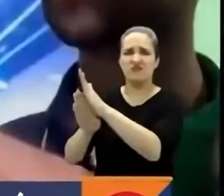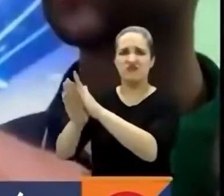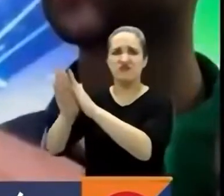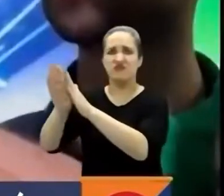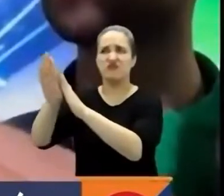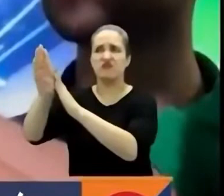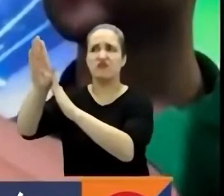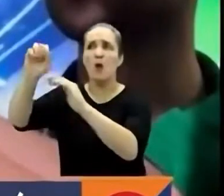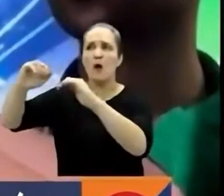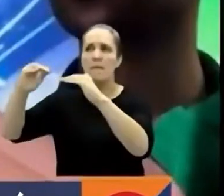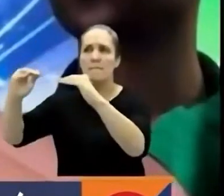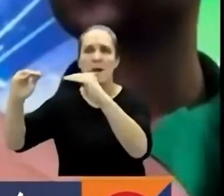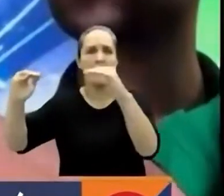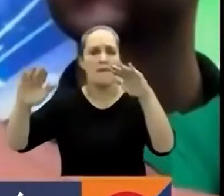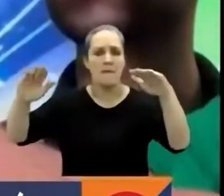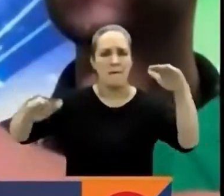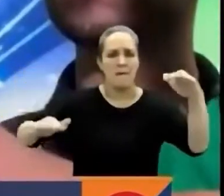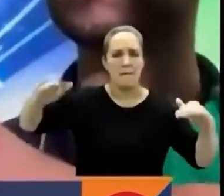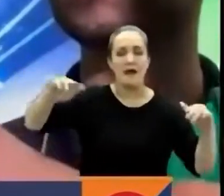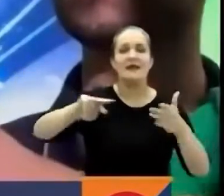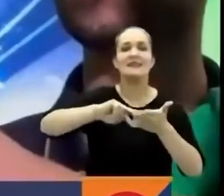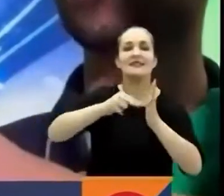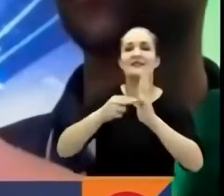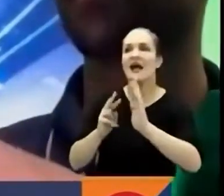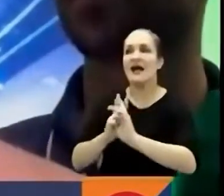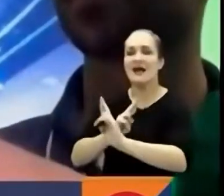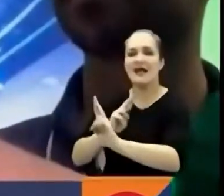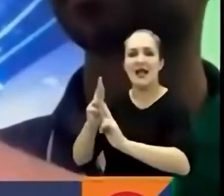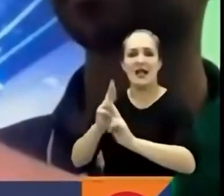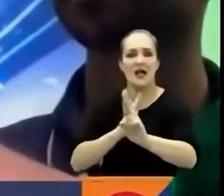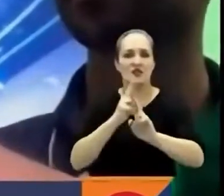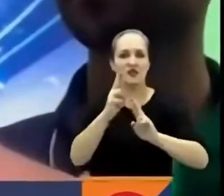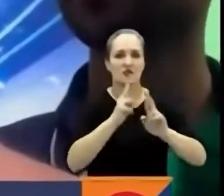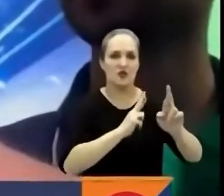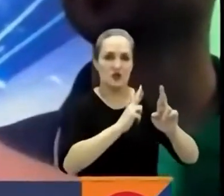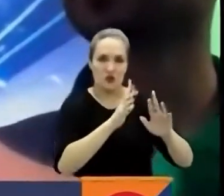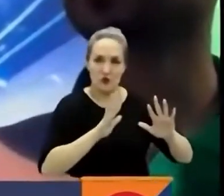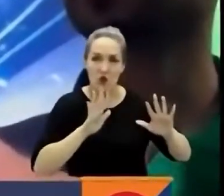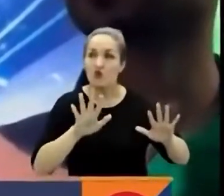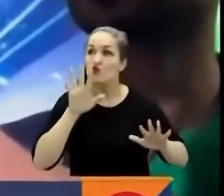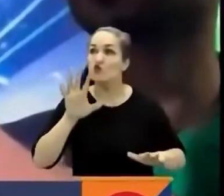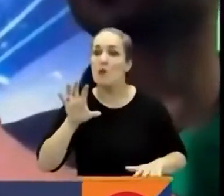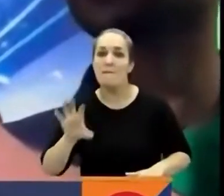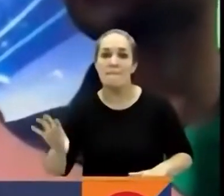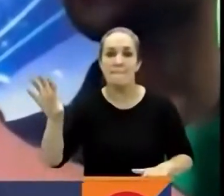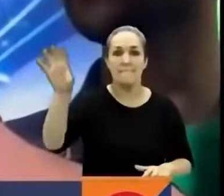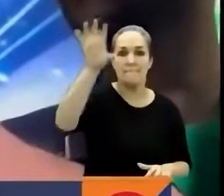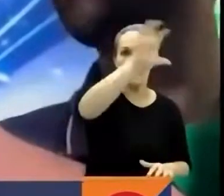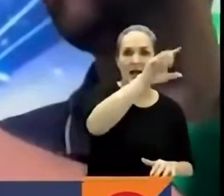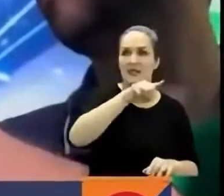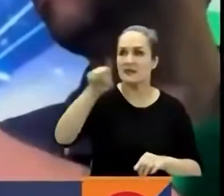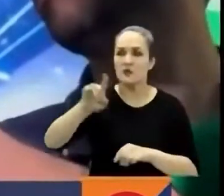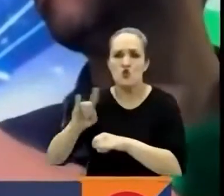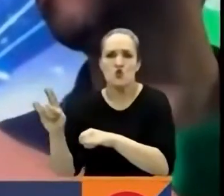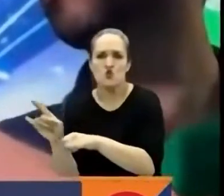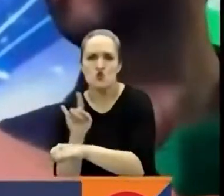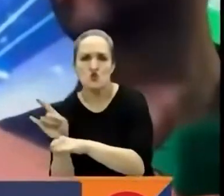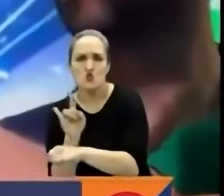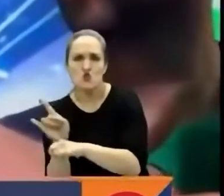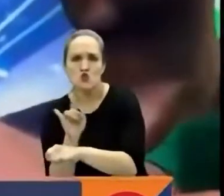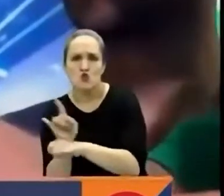desarrollo. Habla más de las relaciones entre los lugares que son intensivos en consumo y los lugares que son intensivos